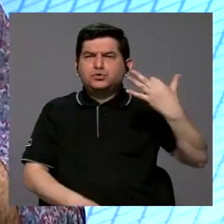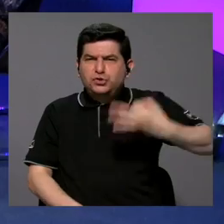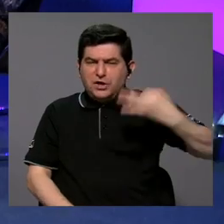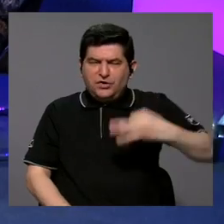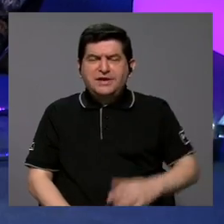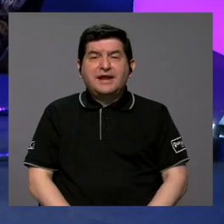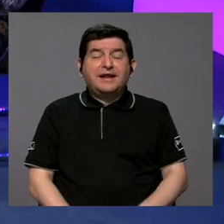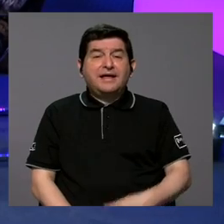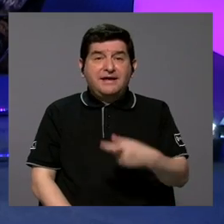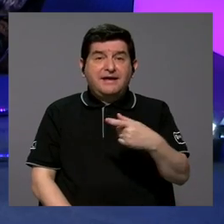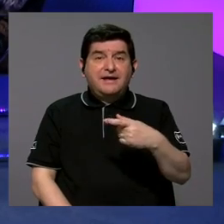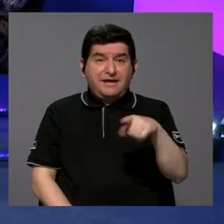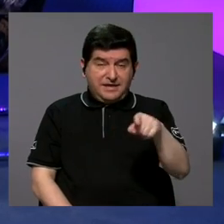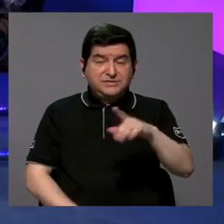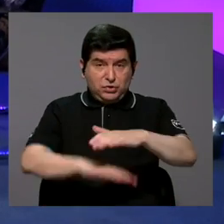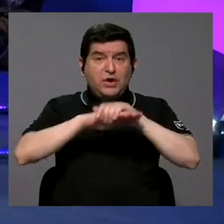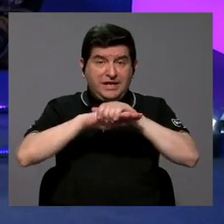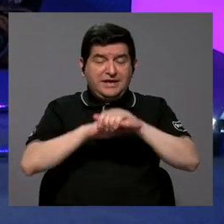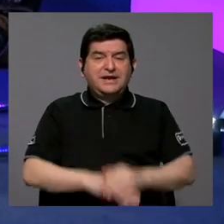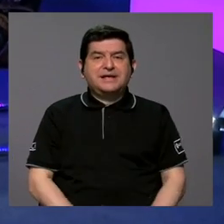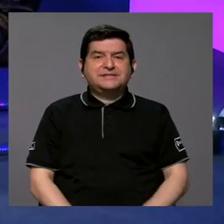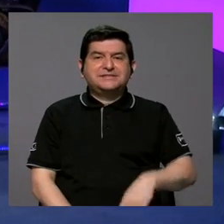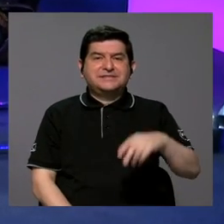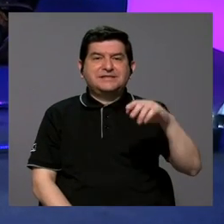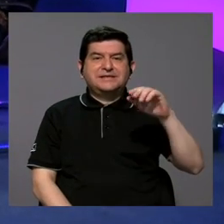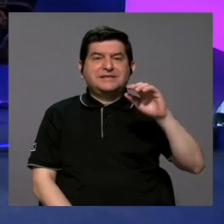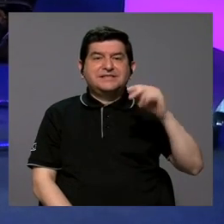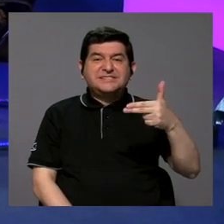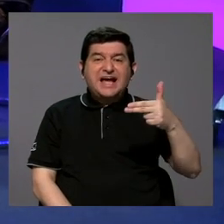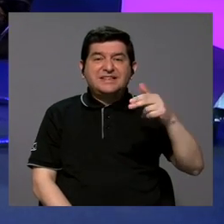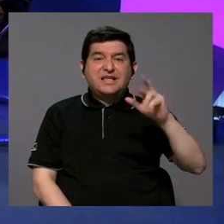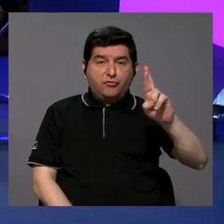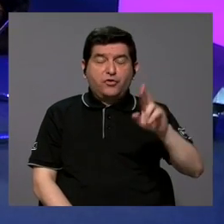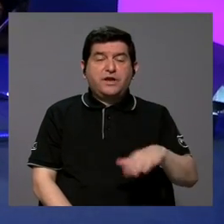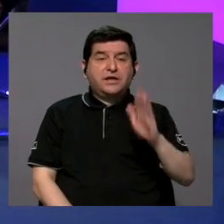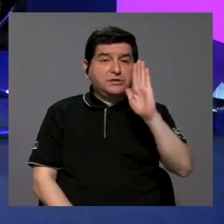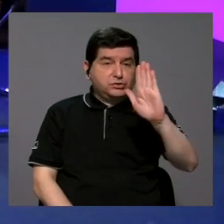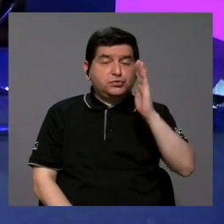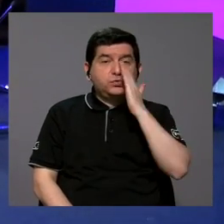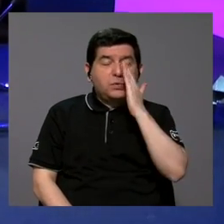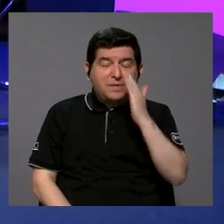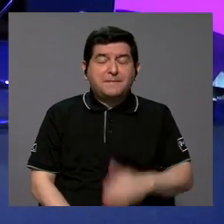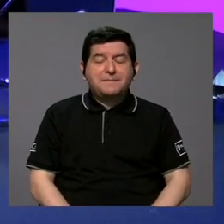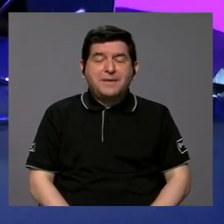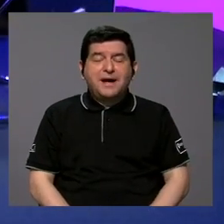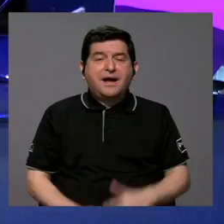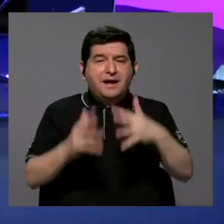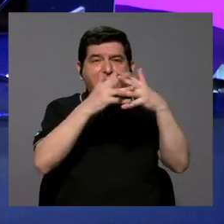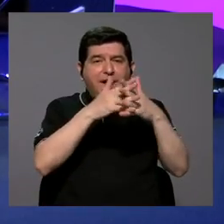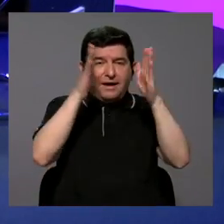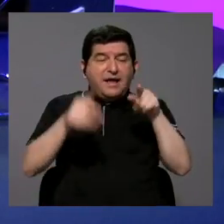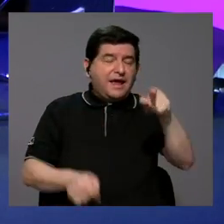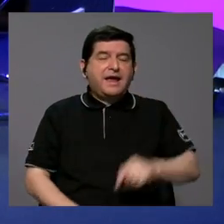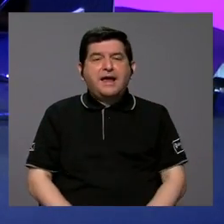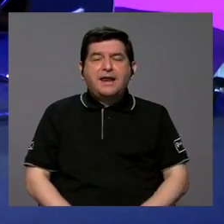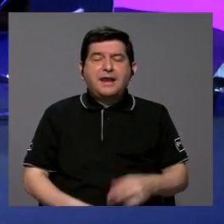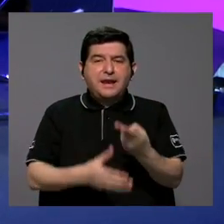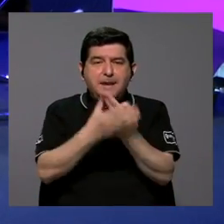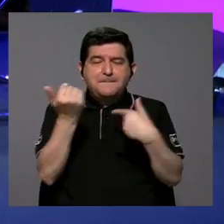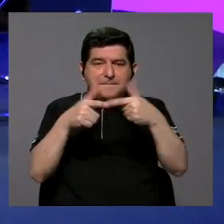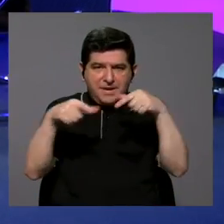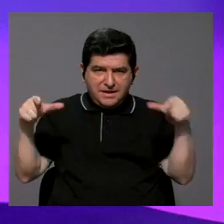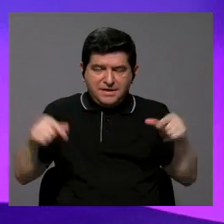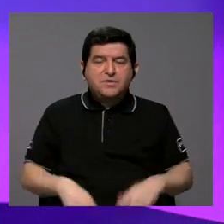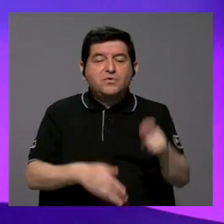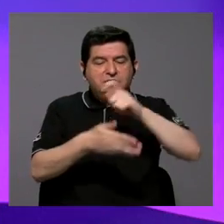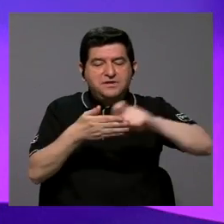en inglés, porque Chatty Rodríguez, su madre era norteamericana y él era bilingüe. Y escribimos la